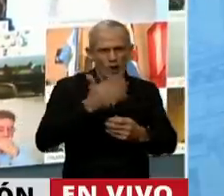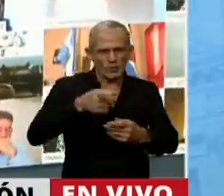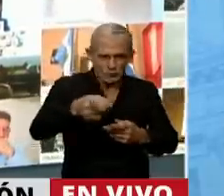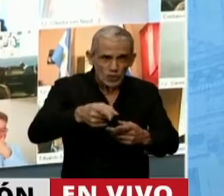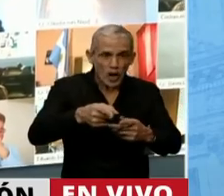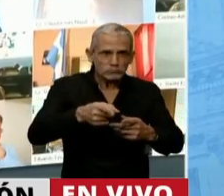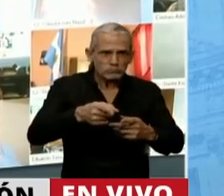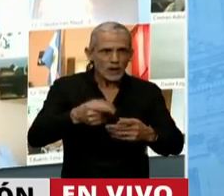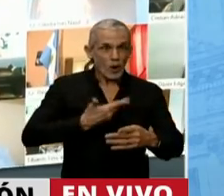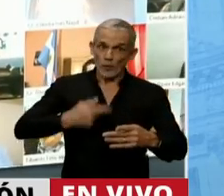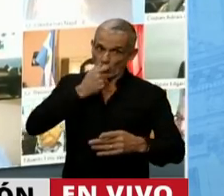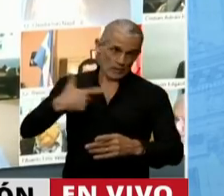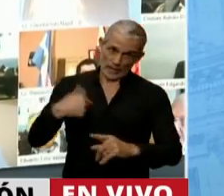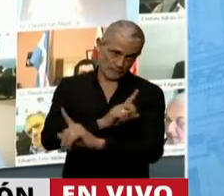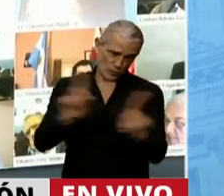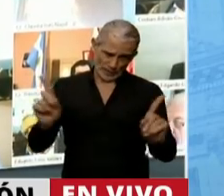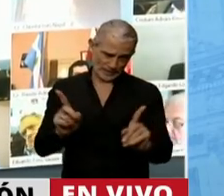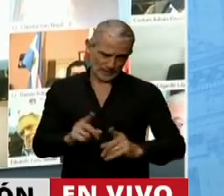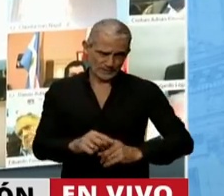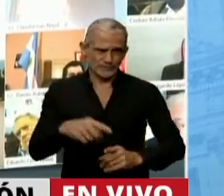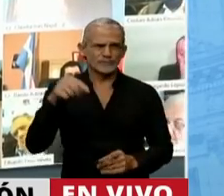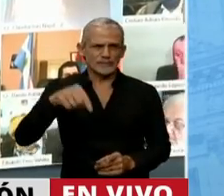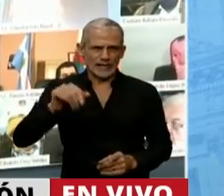mismo. Con respecto